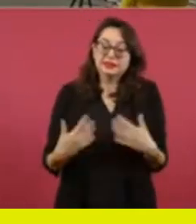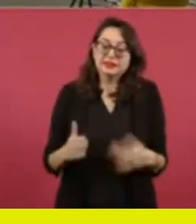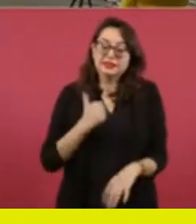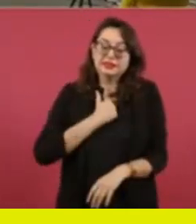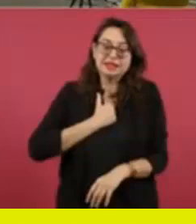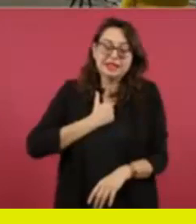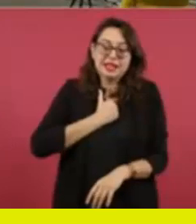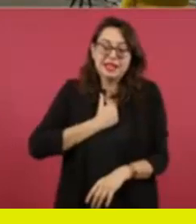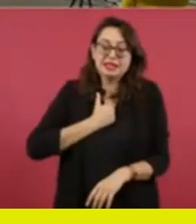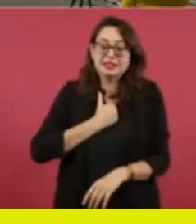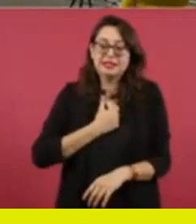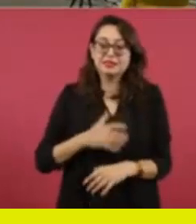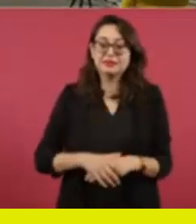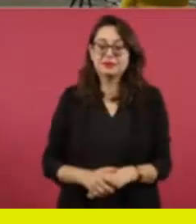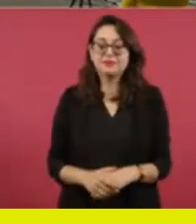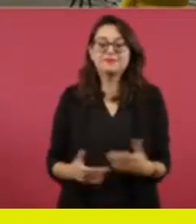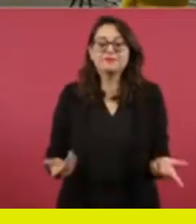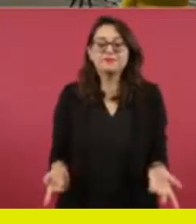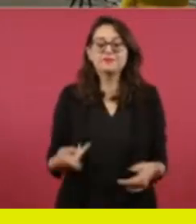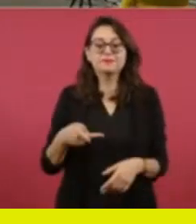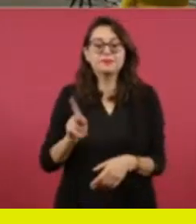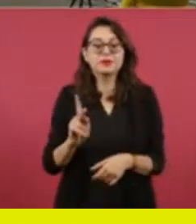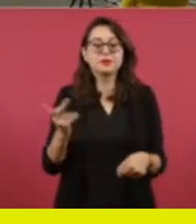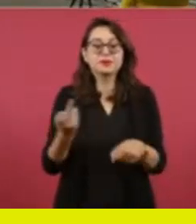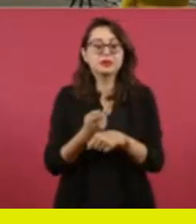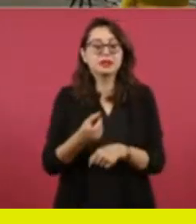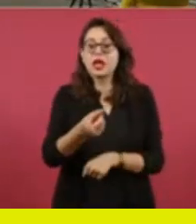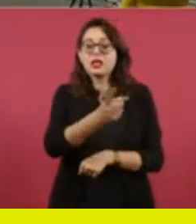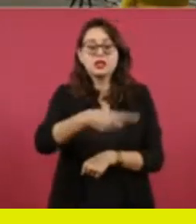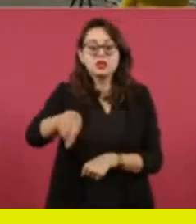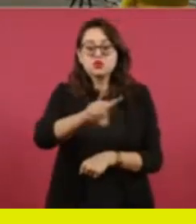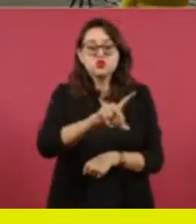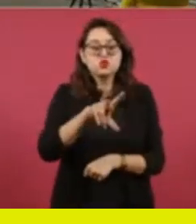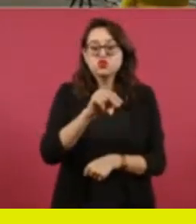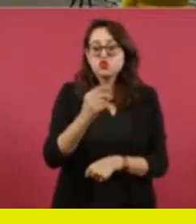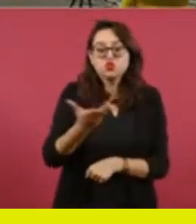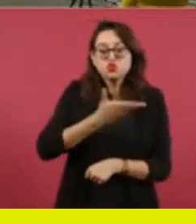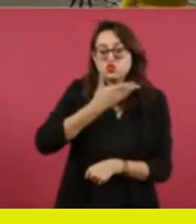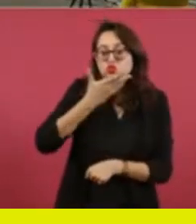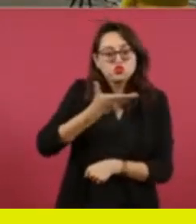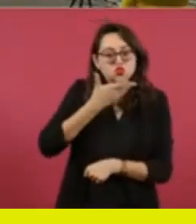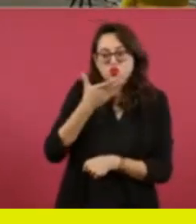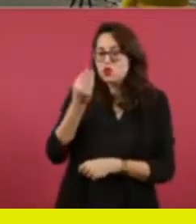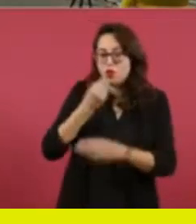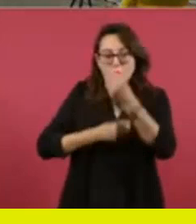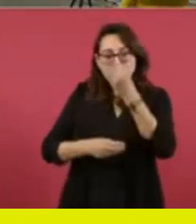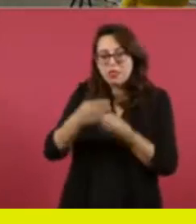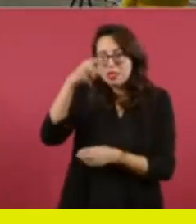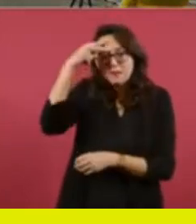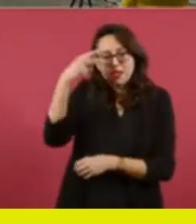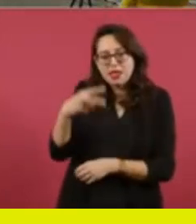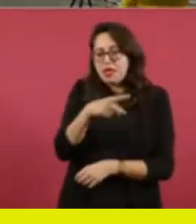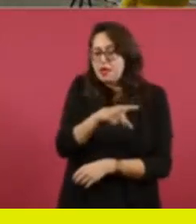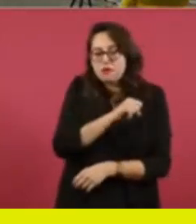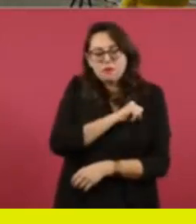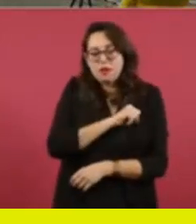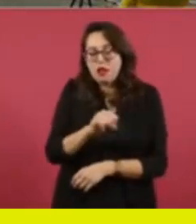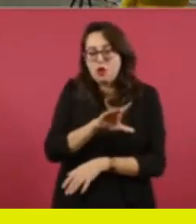llevan tiempo, nacieron allá, ¿no? No quisieron ofender,